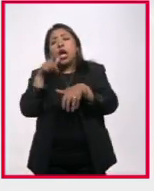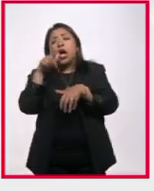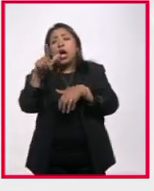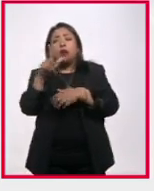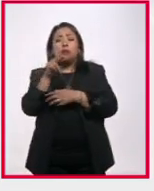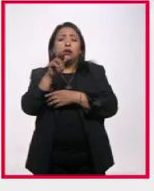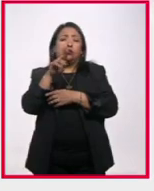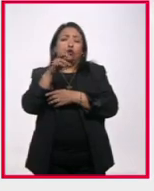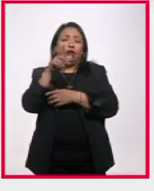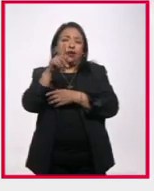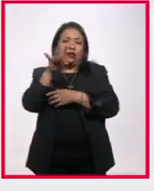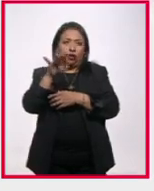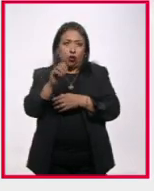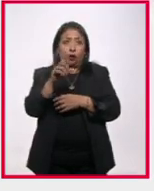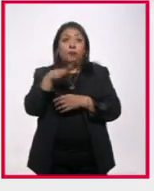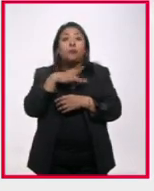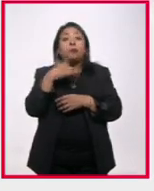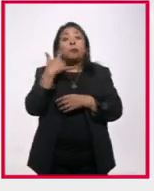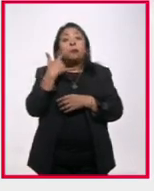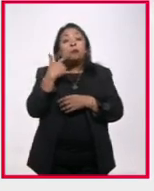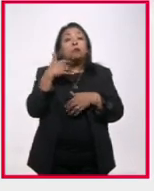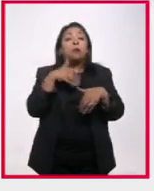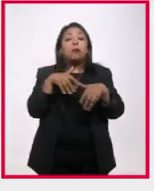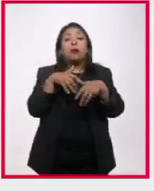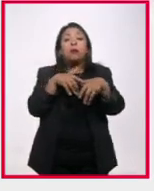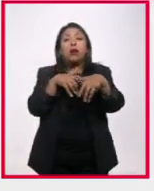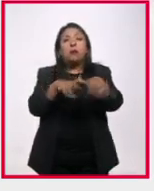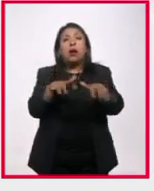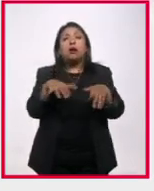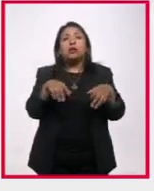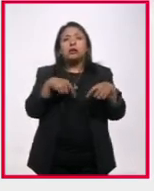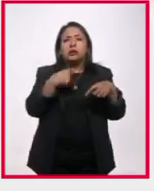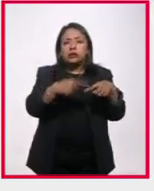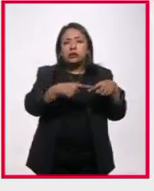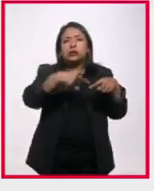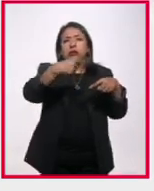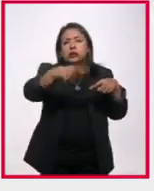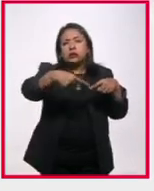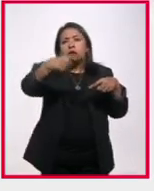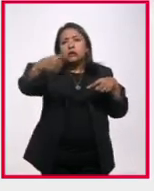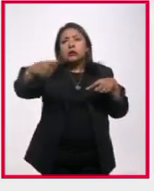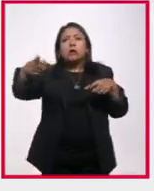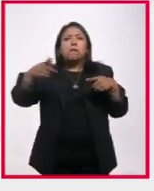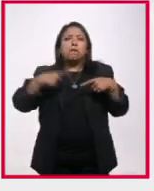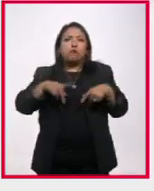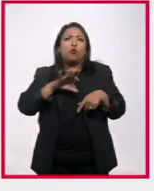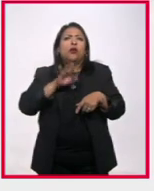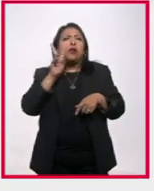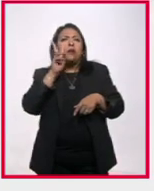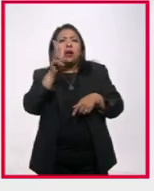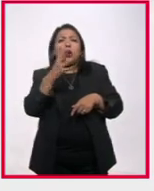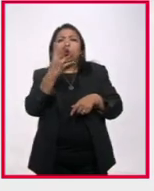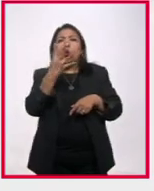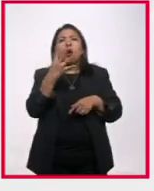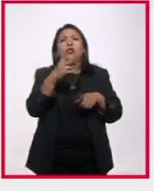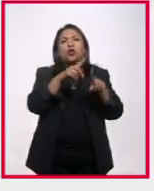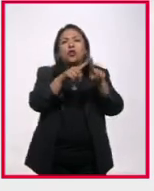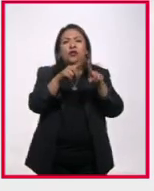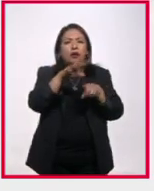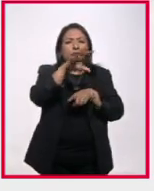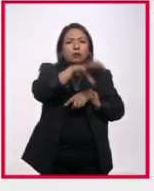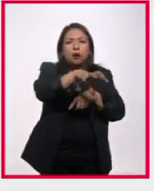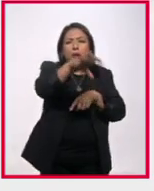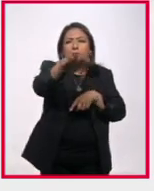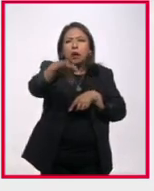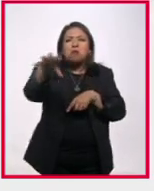del purgatorio. Los recorridos se suceden de manera consecutiva, de modo que el público puede ver hasta 4 producciones